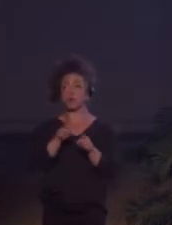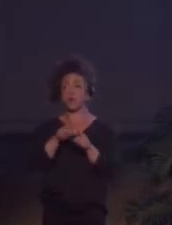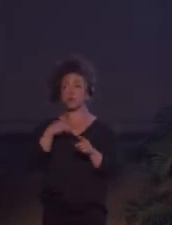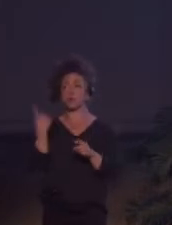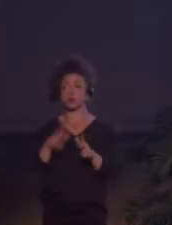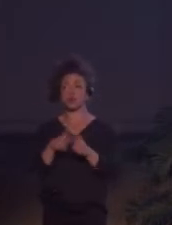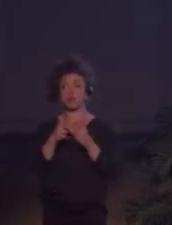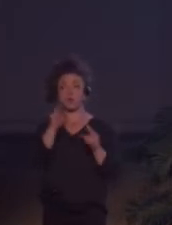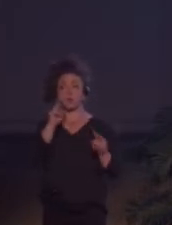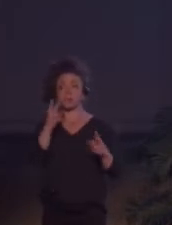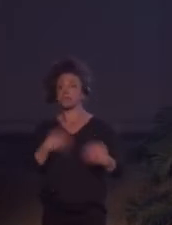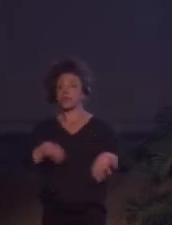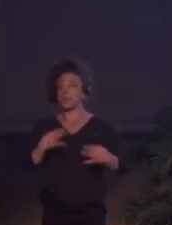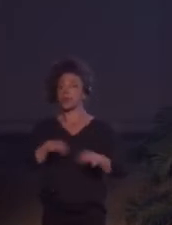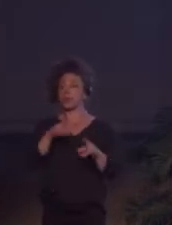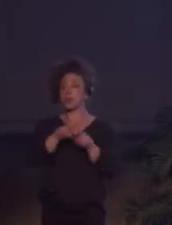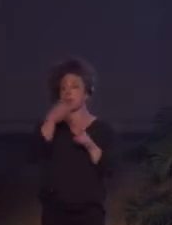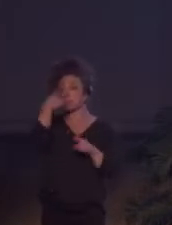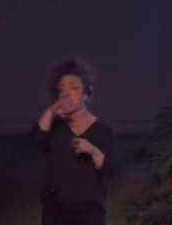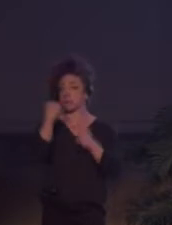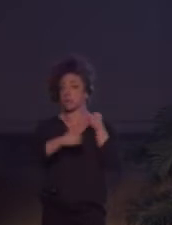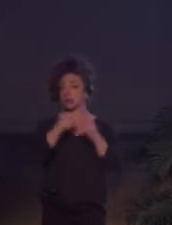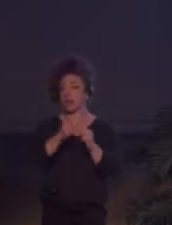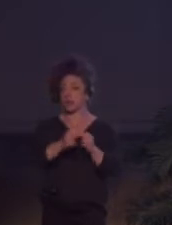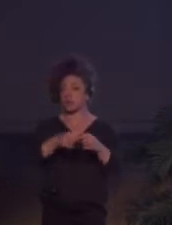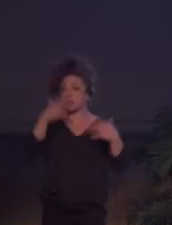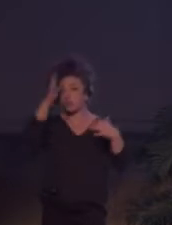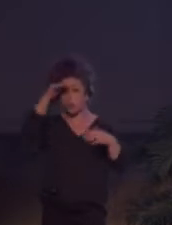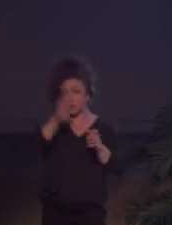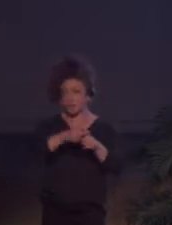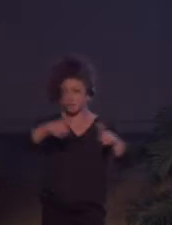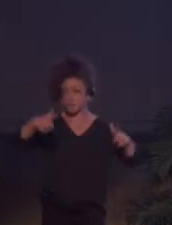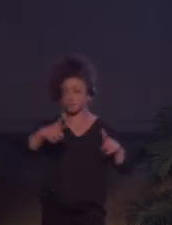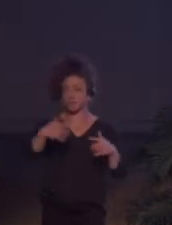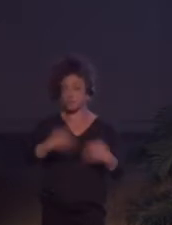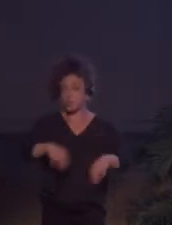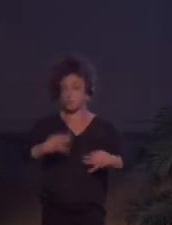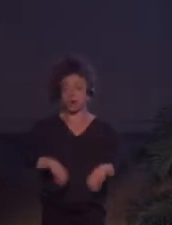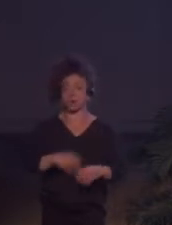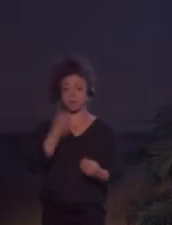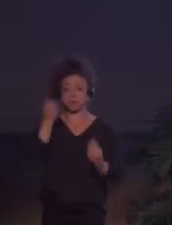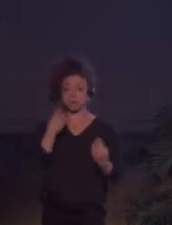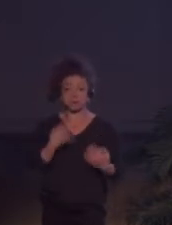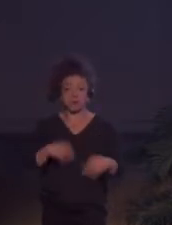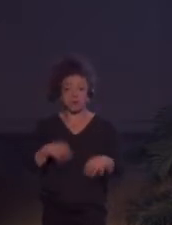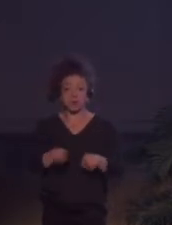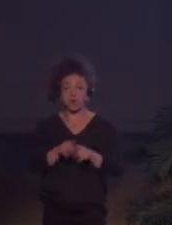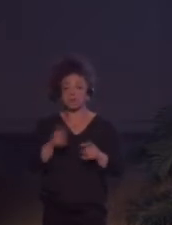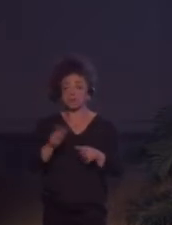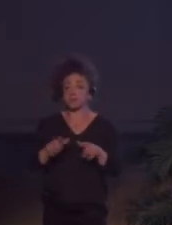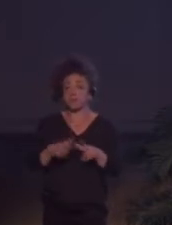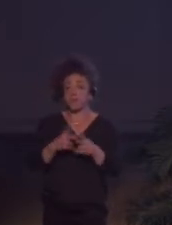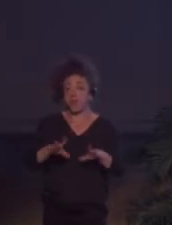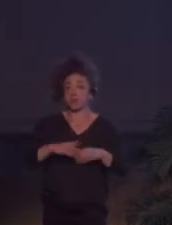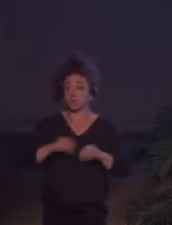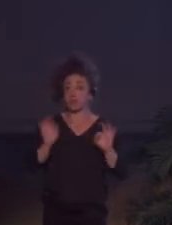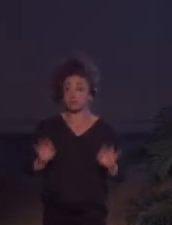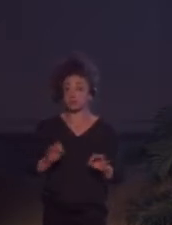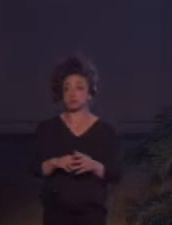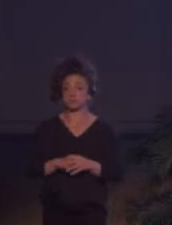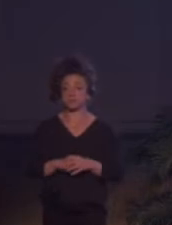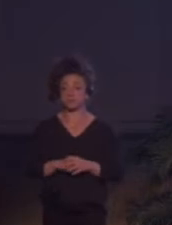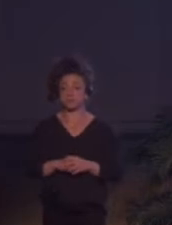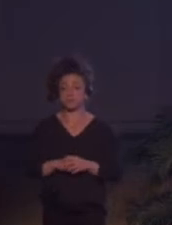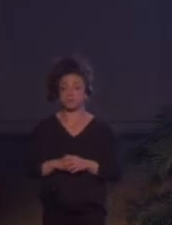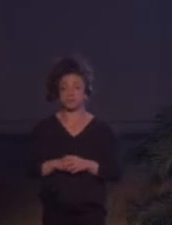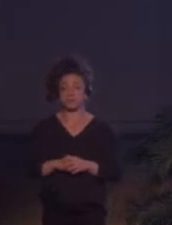horren normaltasuna eta ba, ekoizpen honek zenbateko oraino min sortzen duen